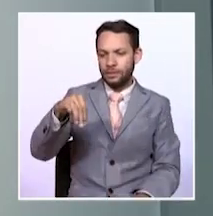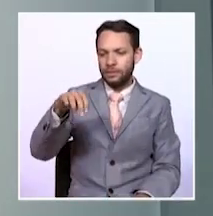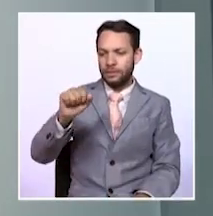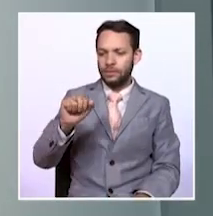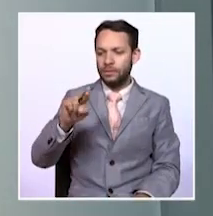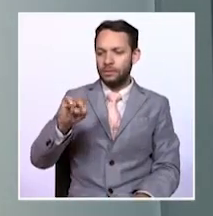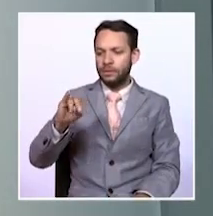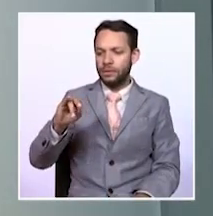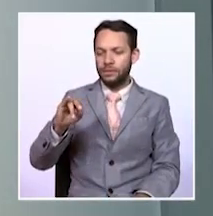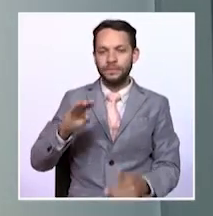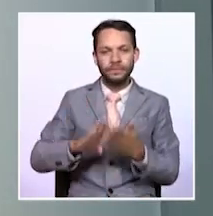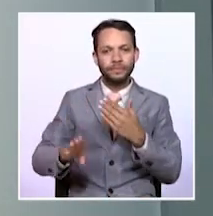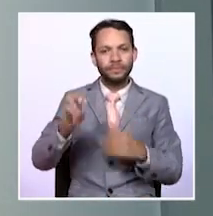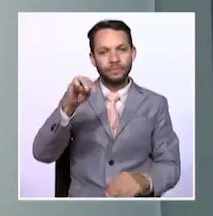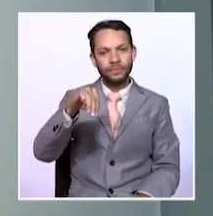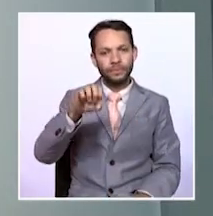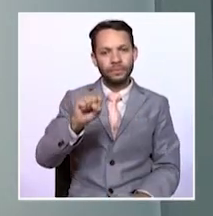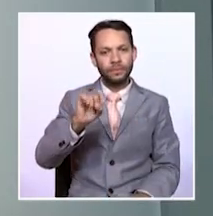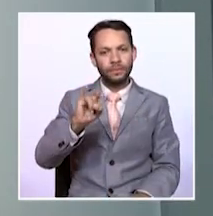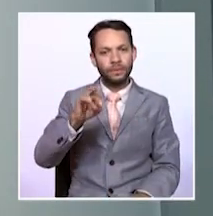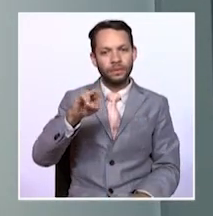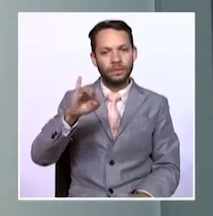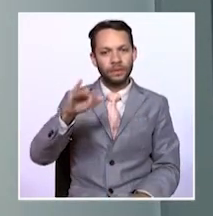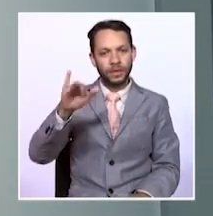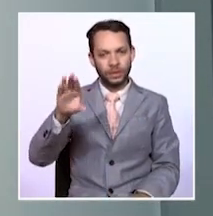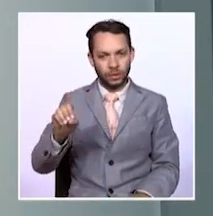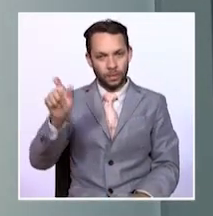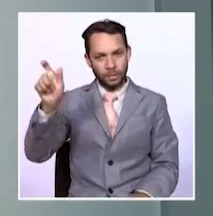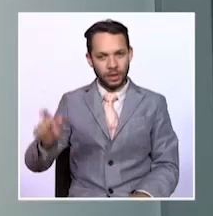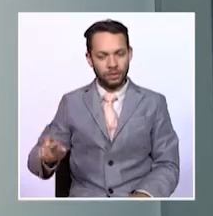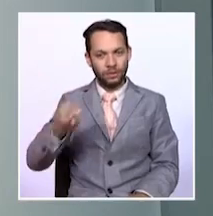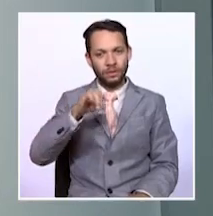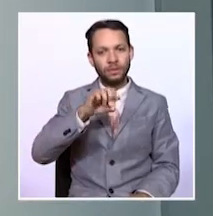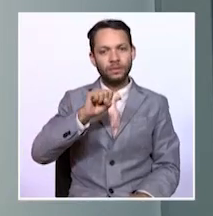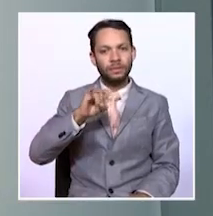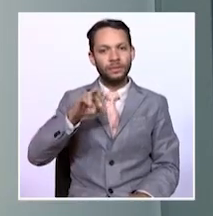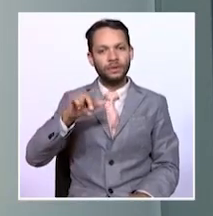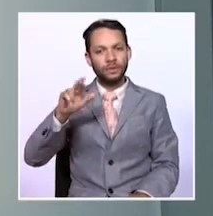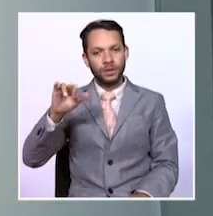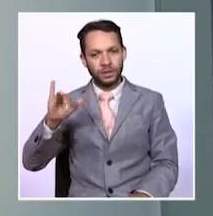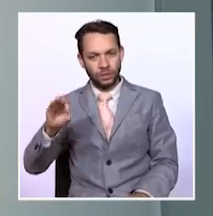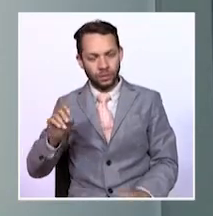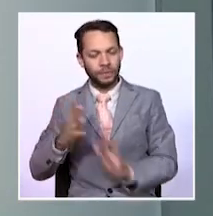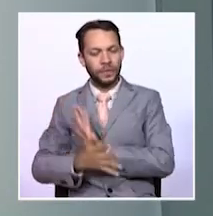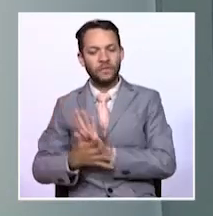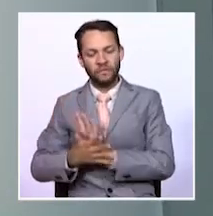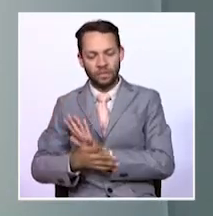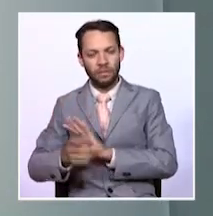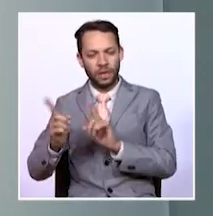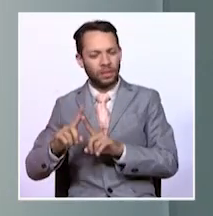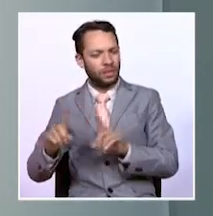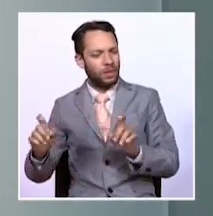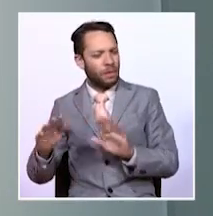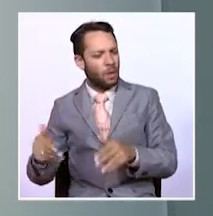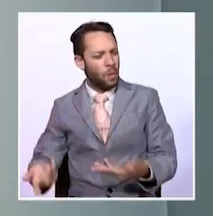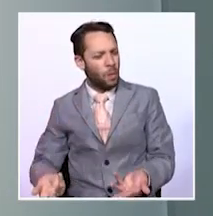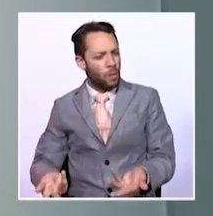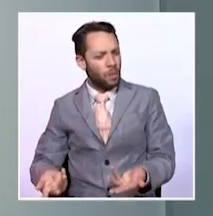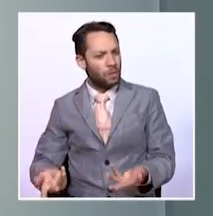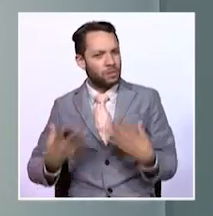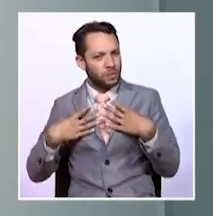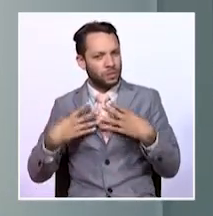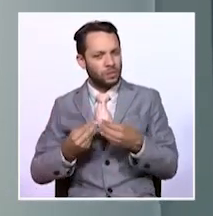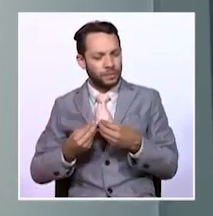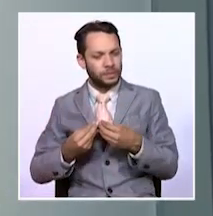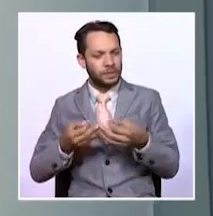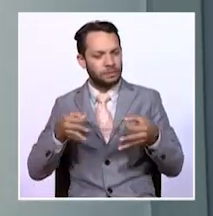doctor Mauricio Rojas es nuestro invitado especial y el doctor Mauricio Rojas nos va a hablar un poquito sobre cómo podemos a